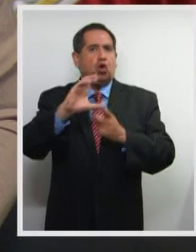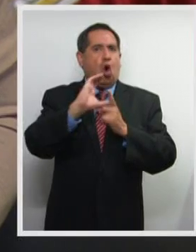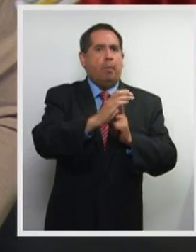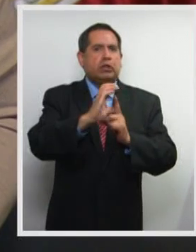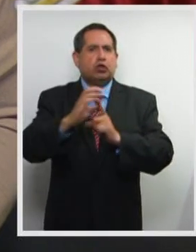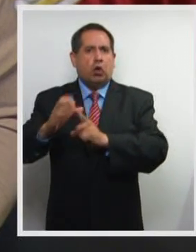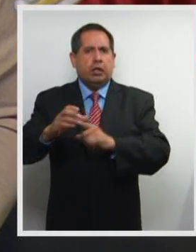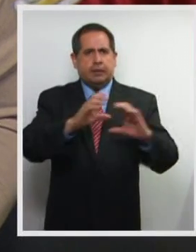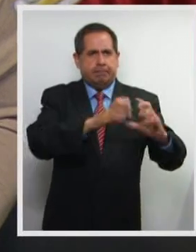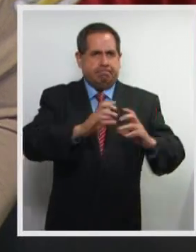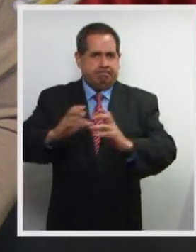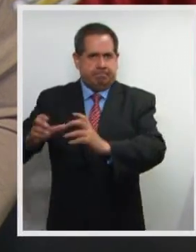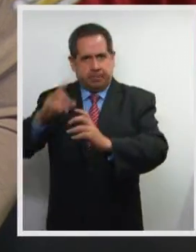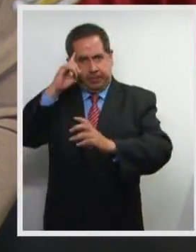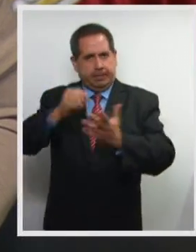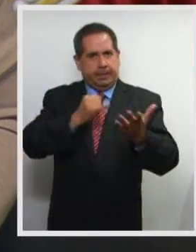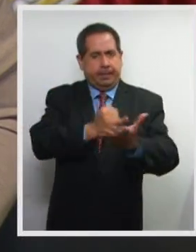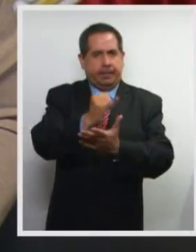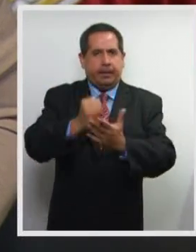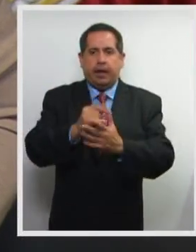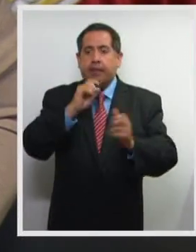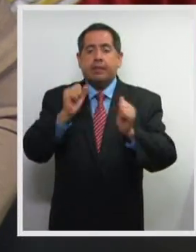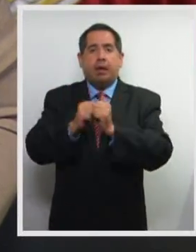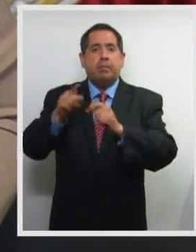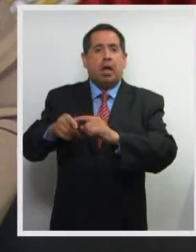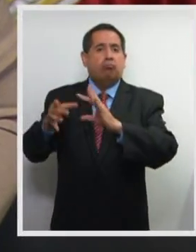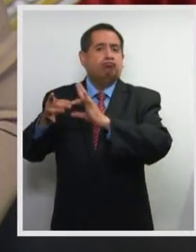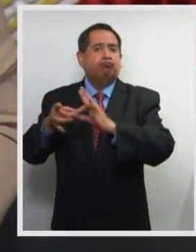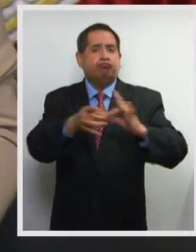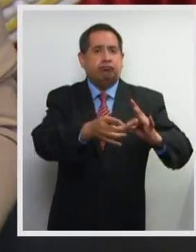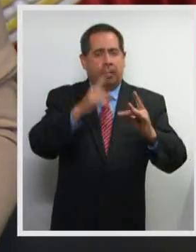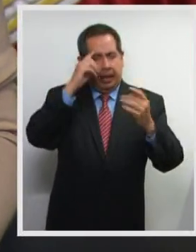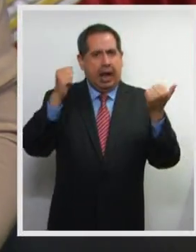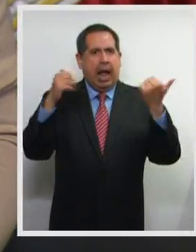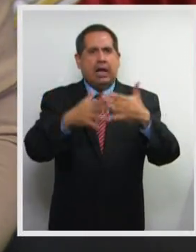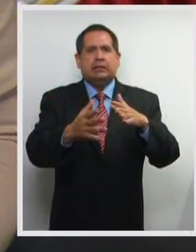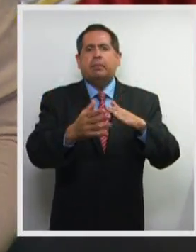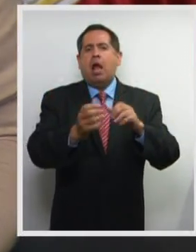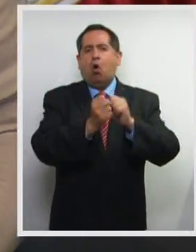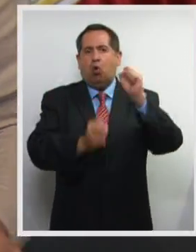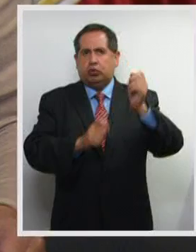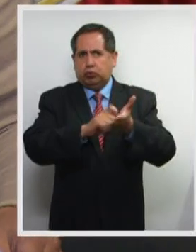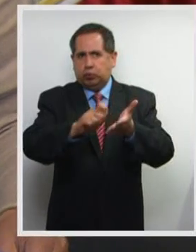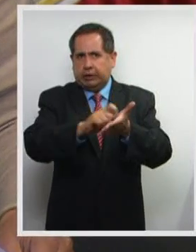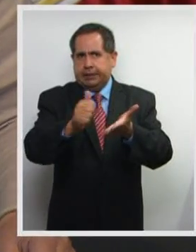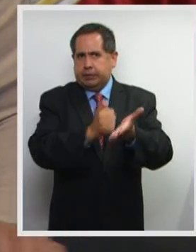dictamen y de la Conferencia de Armonización de la Asamblea Constituyente de la Ciudad de México.